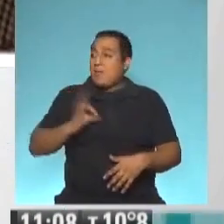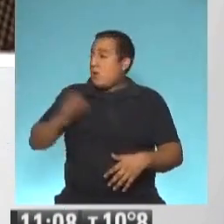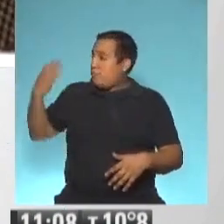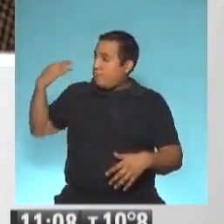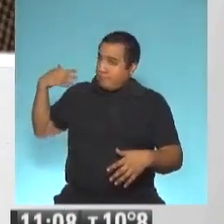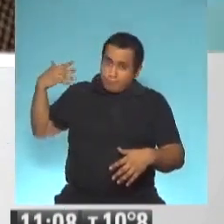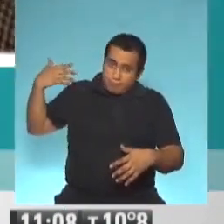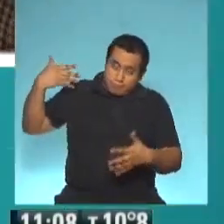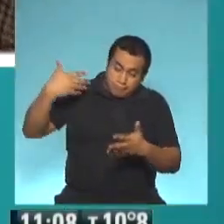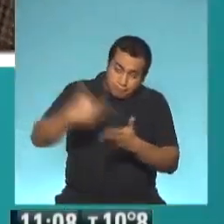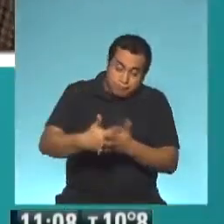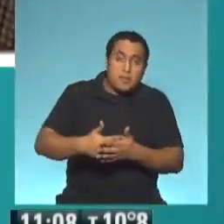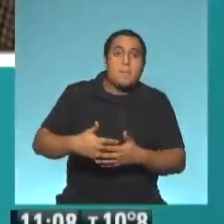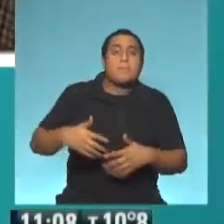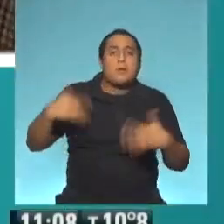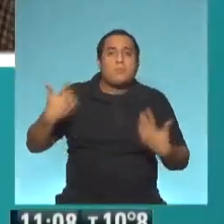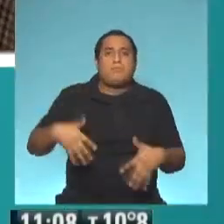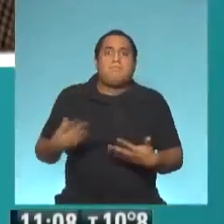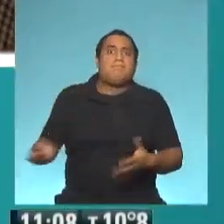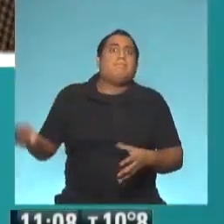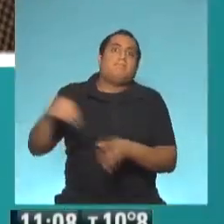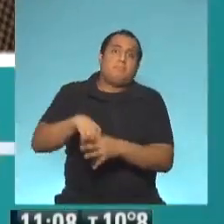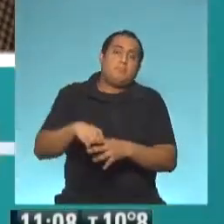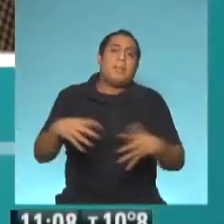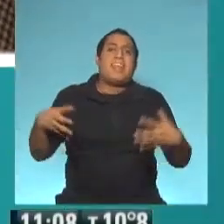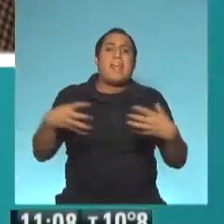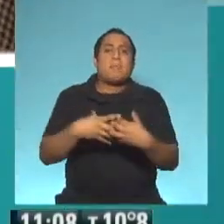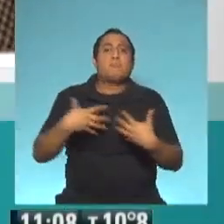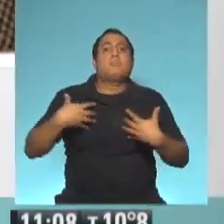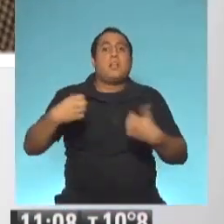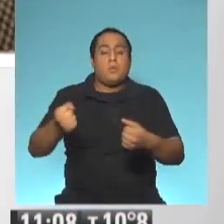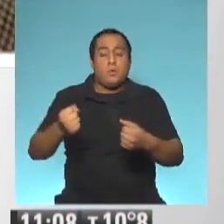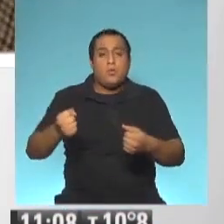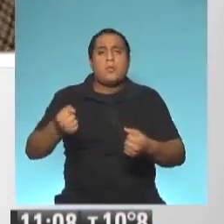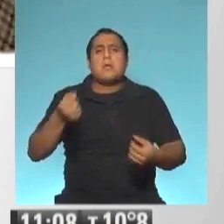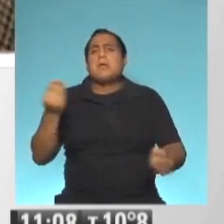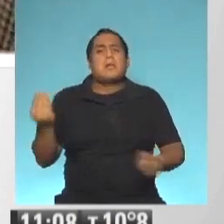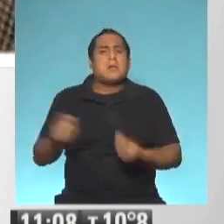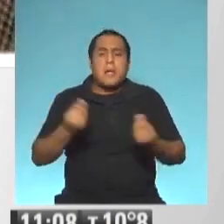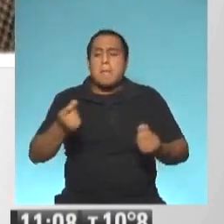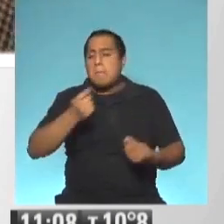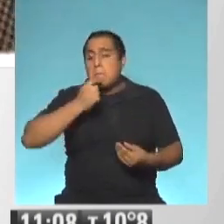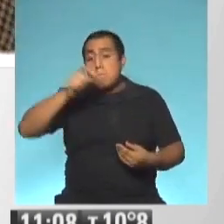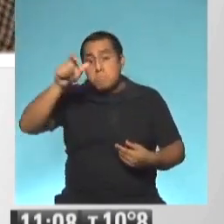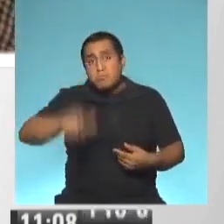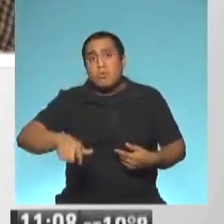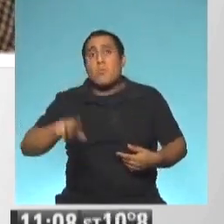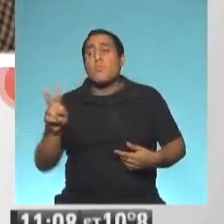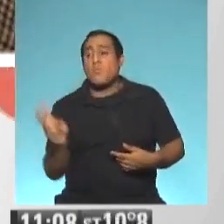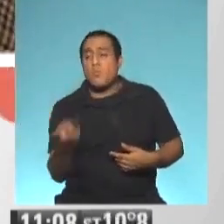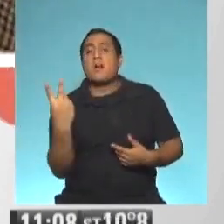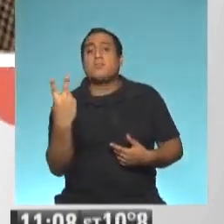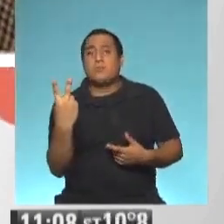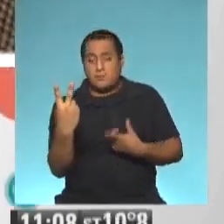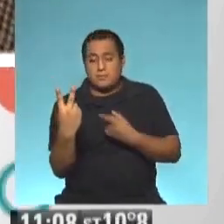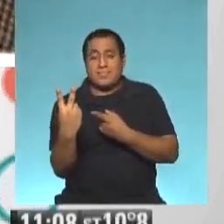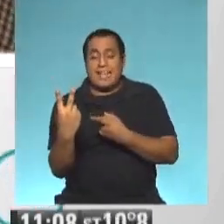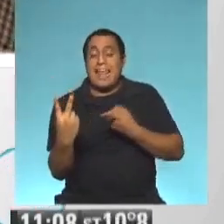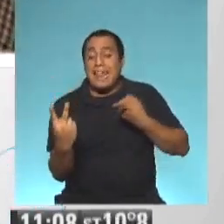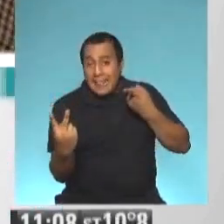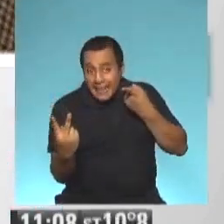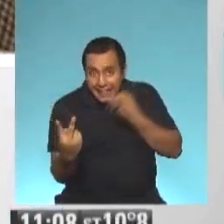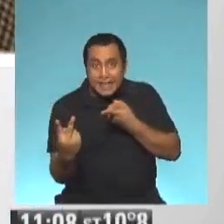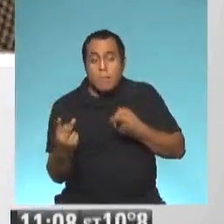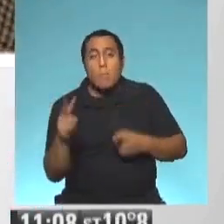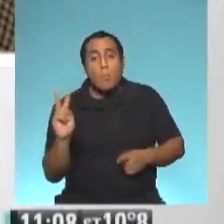ha instalado en salud y que es esta categoría de la persona fallecida cuyo